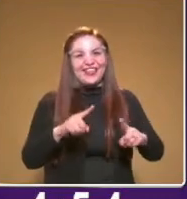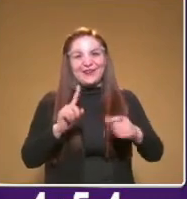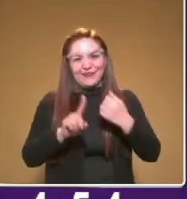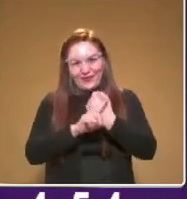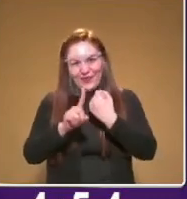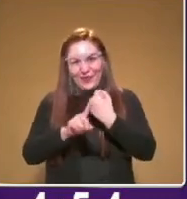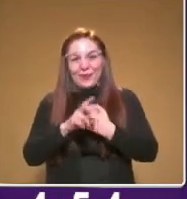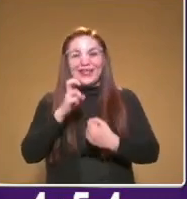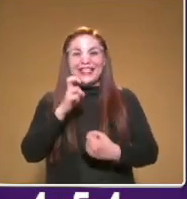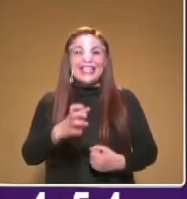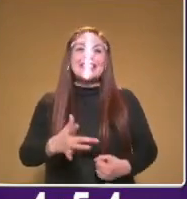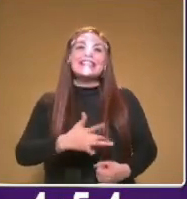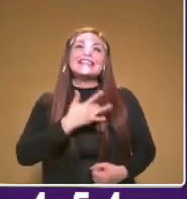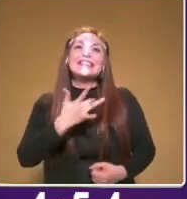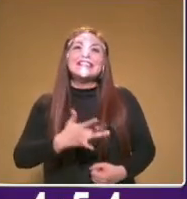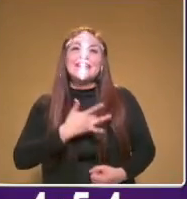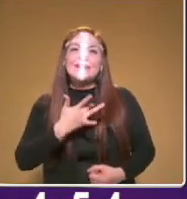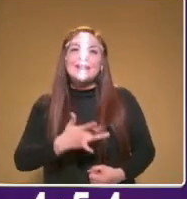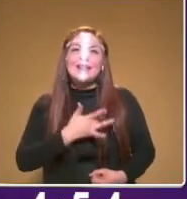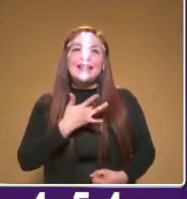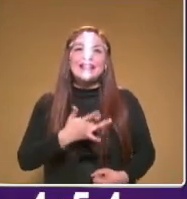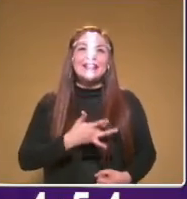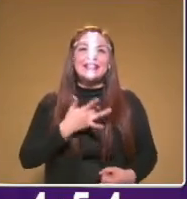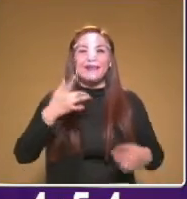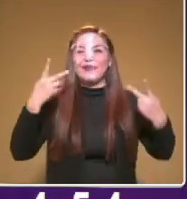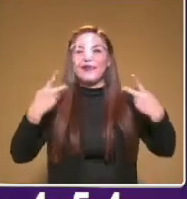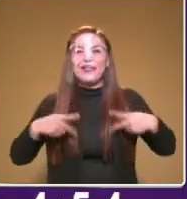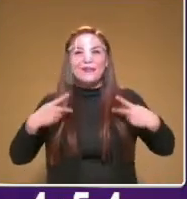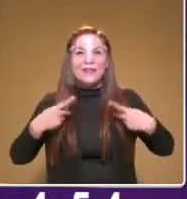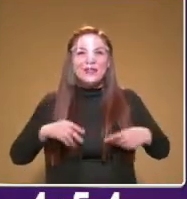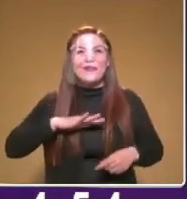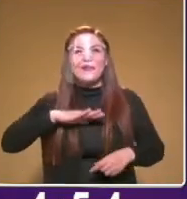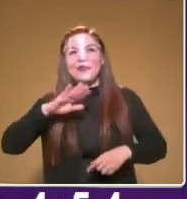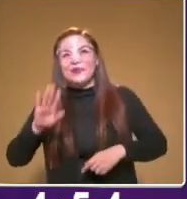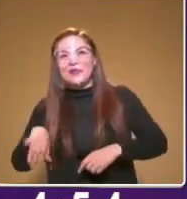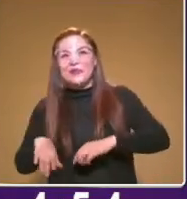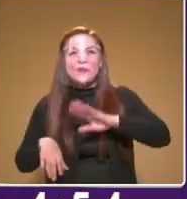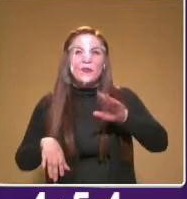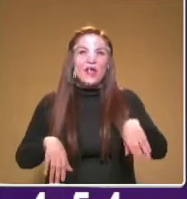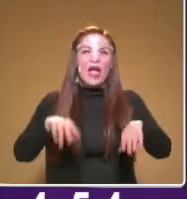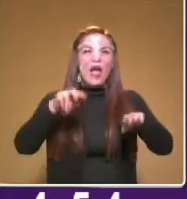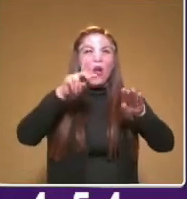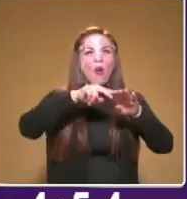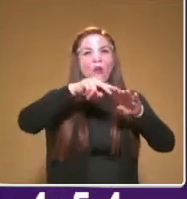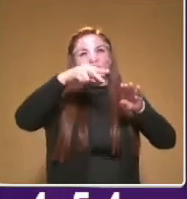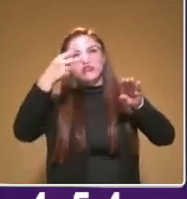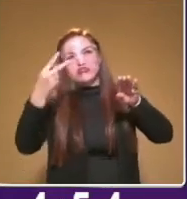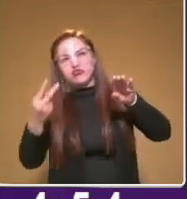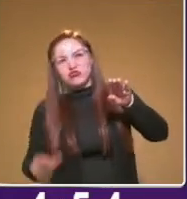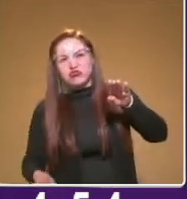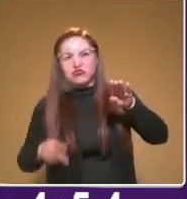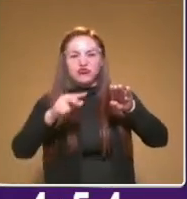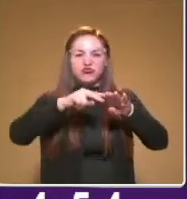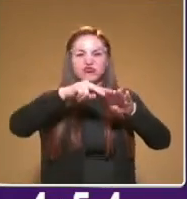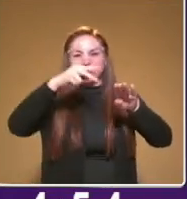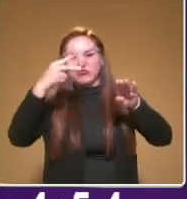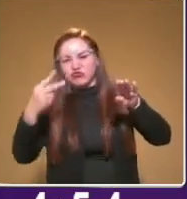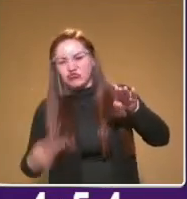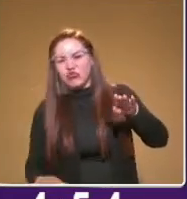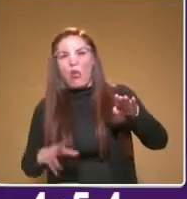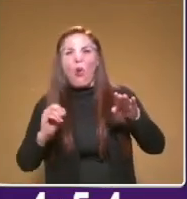ese sentimiento que nos dio cuando la gente falleció o se aventaba hacia los barcos para poder salvarse o se